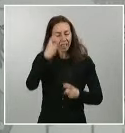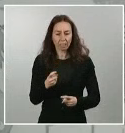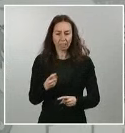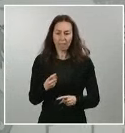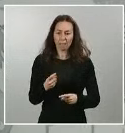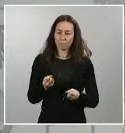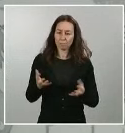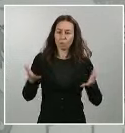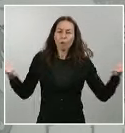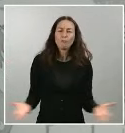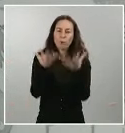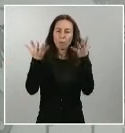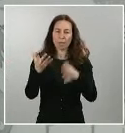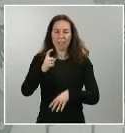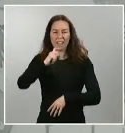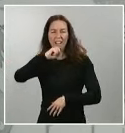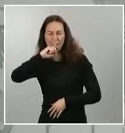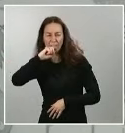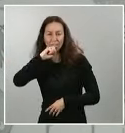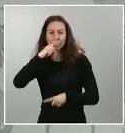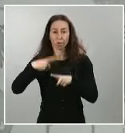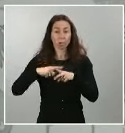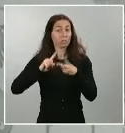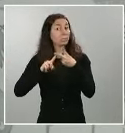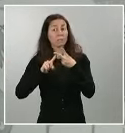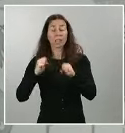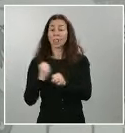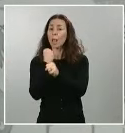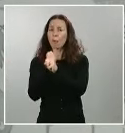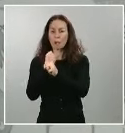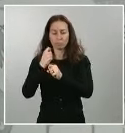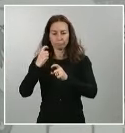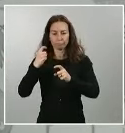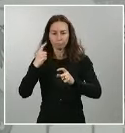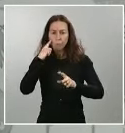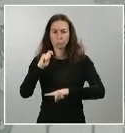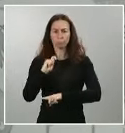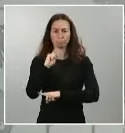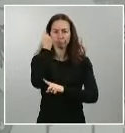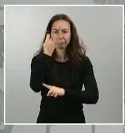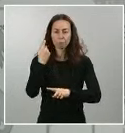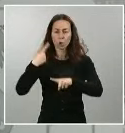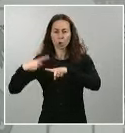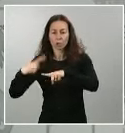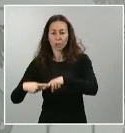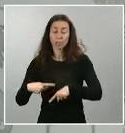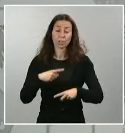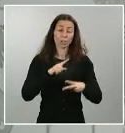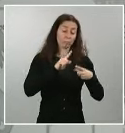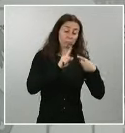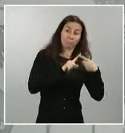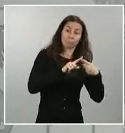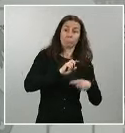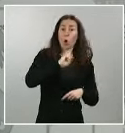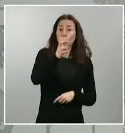por la unión y la lealtad. Hay quienes se esfuerzan por sacar algún provecho o ventaja, otros se desviven por